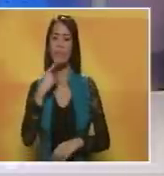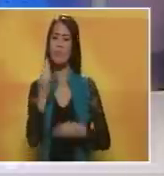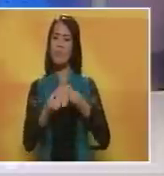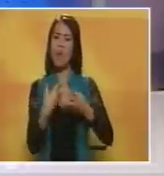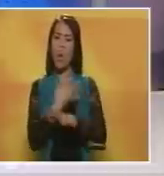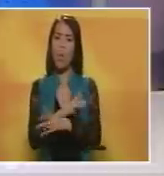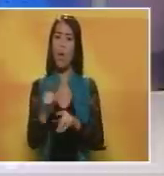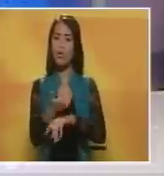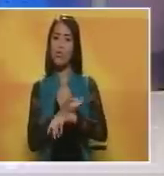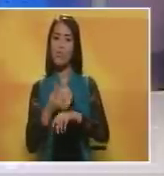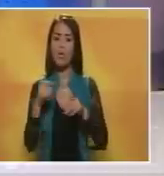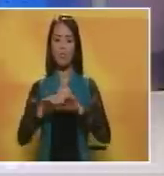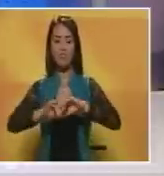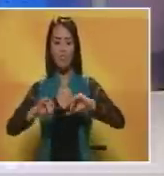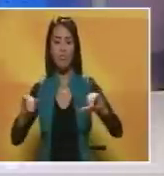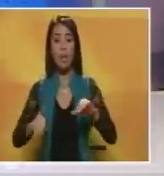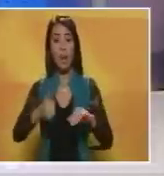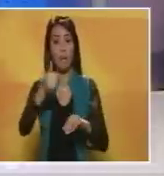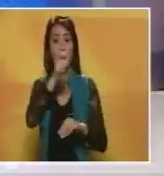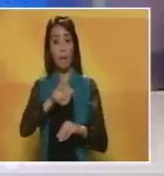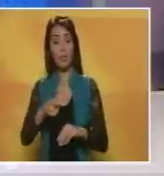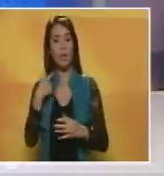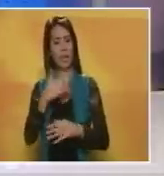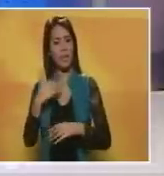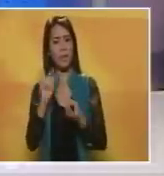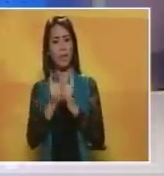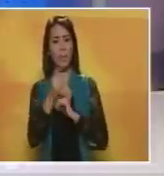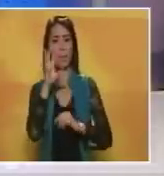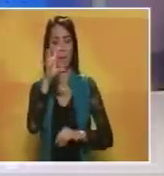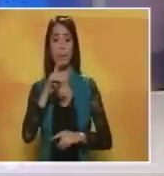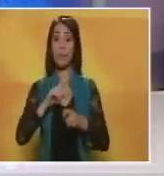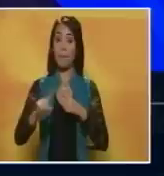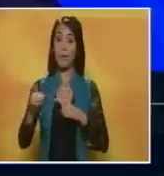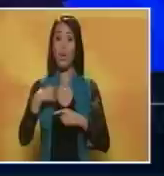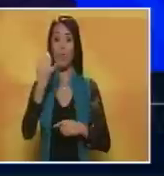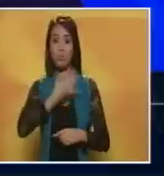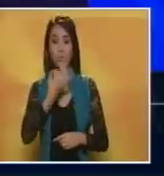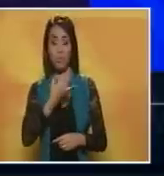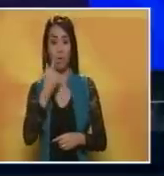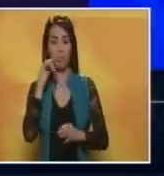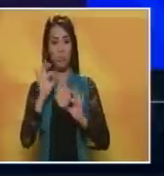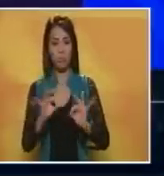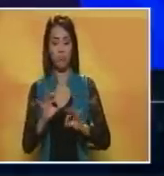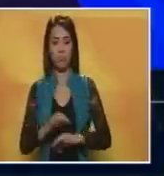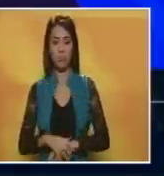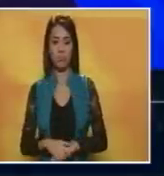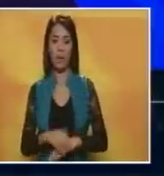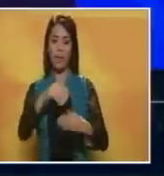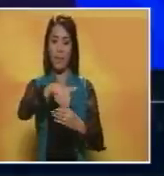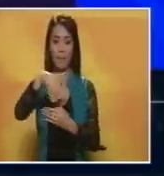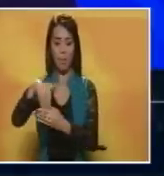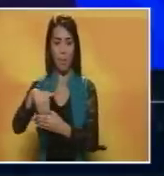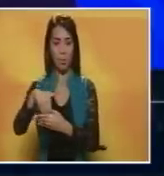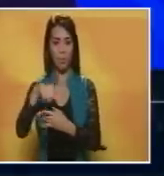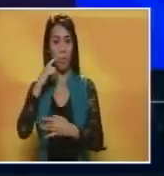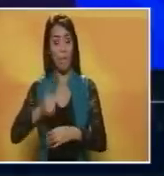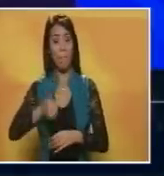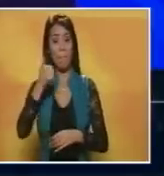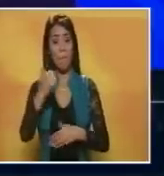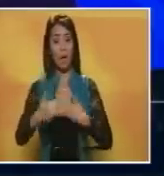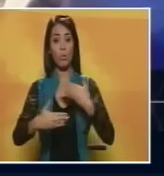juego al gobierno dividiendo a la mayoría que quiere un cambio en el país sin embargo afirmó que la tendencia de votos se ha elevado